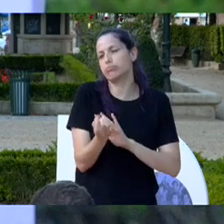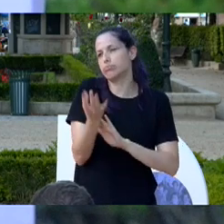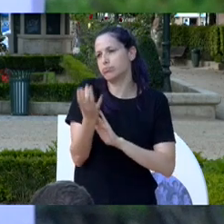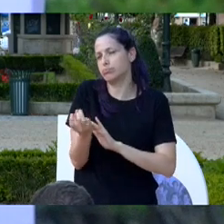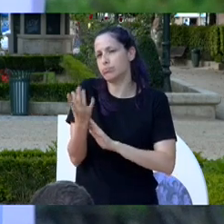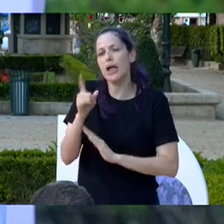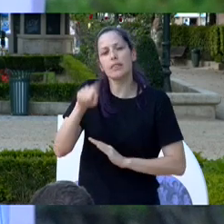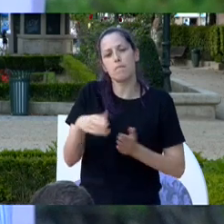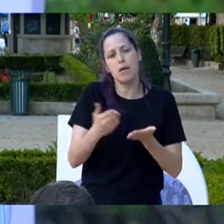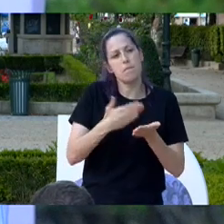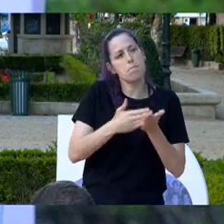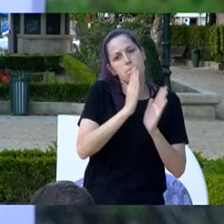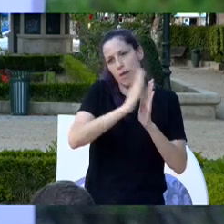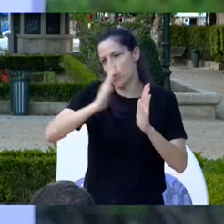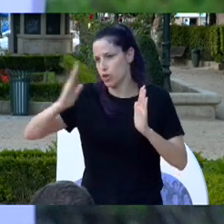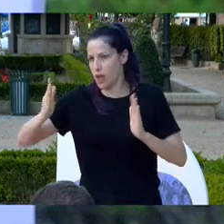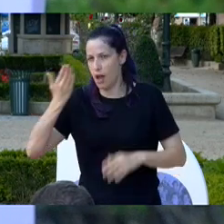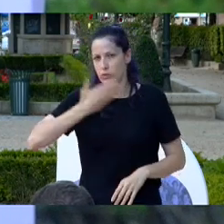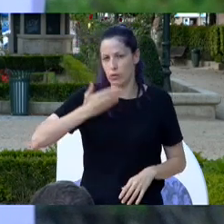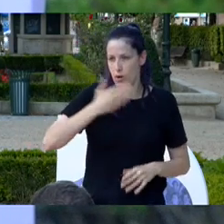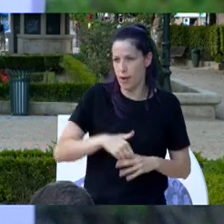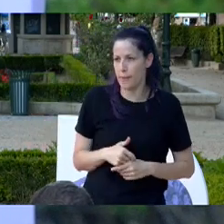bibliotecas escolares.